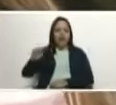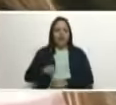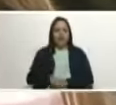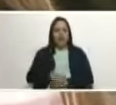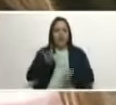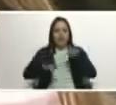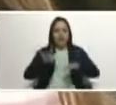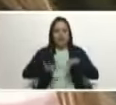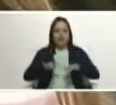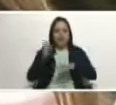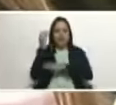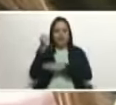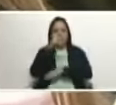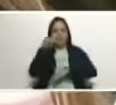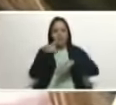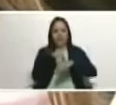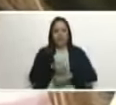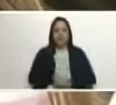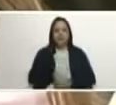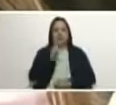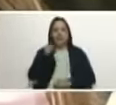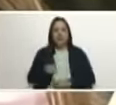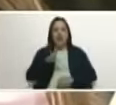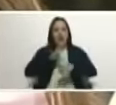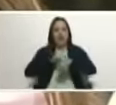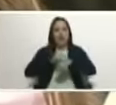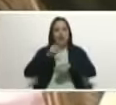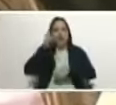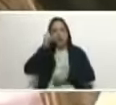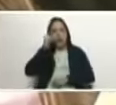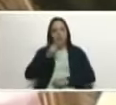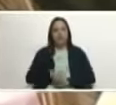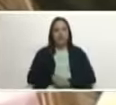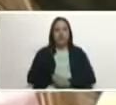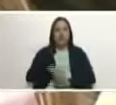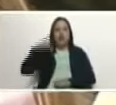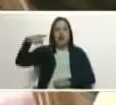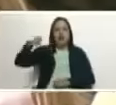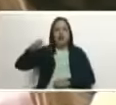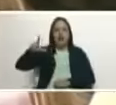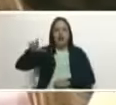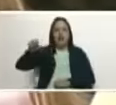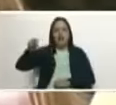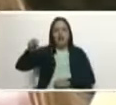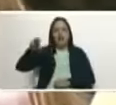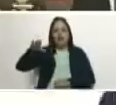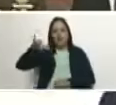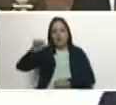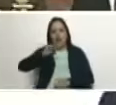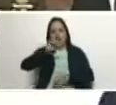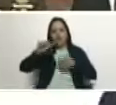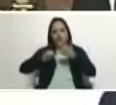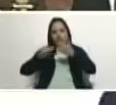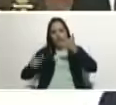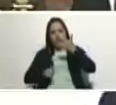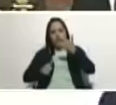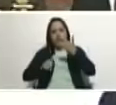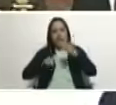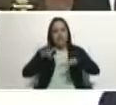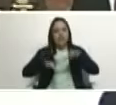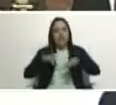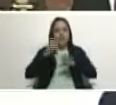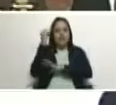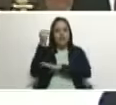Nacional. El doctor José Omar Molina Palencia, subsecretario de la Asamblea Nacional, bienvenido.